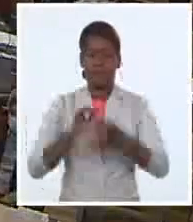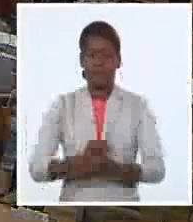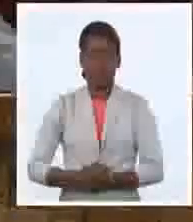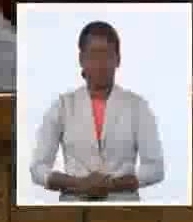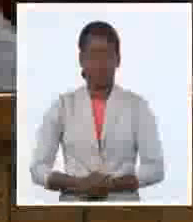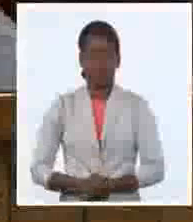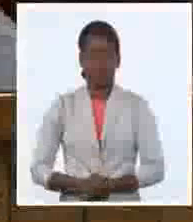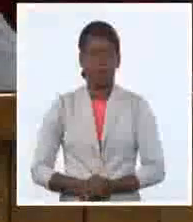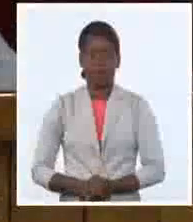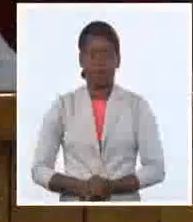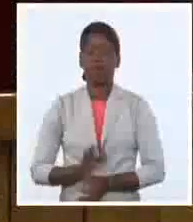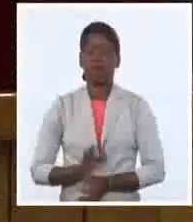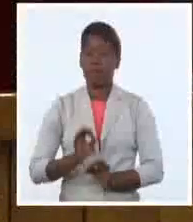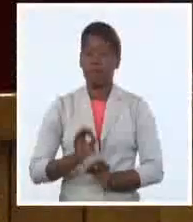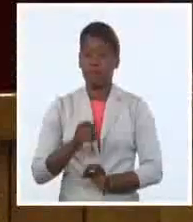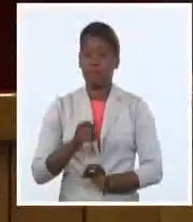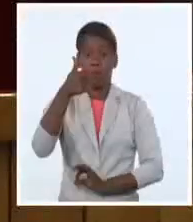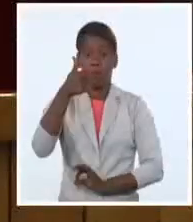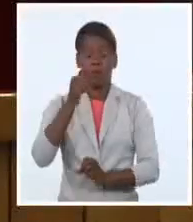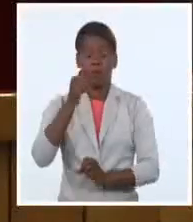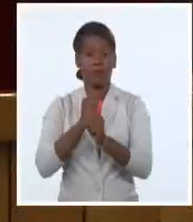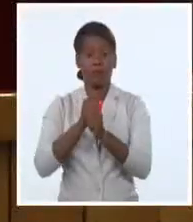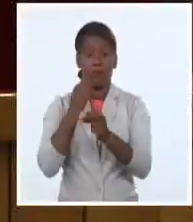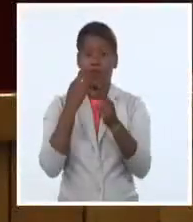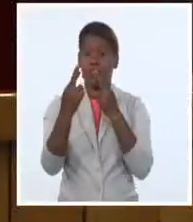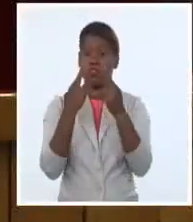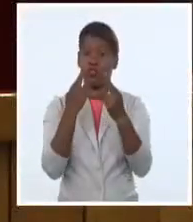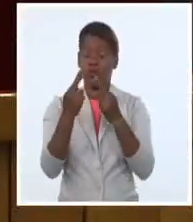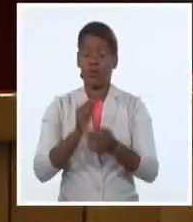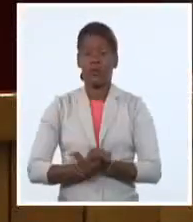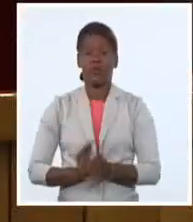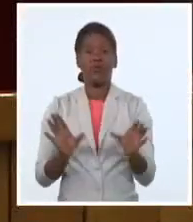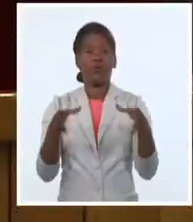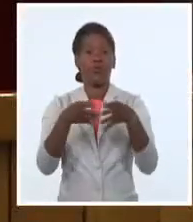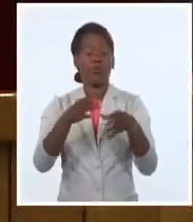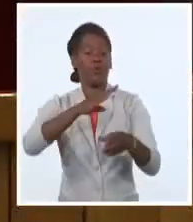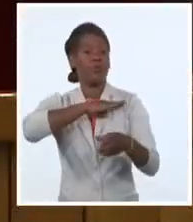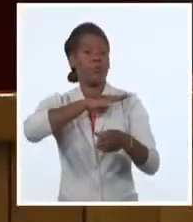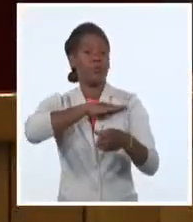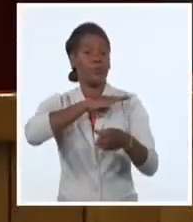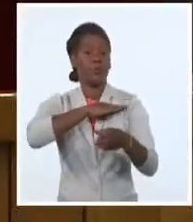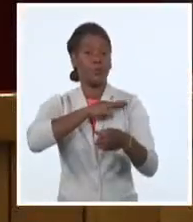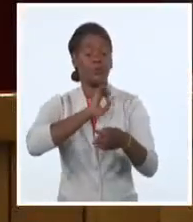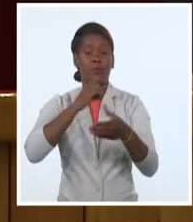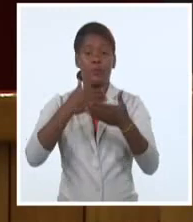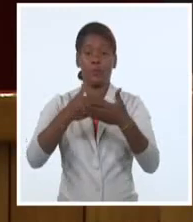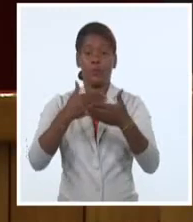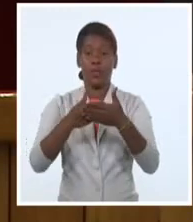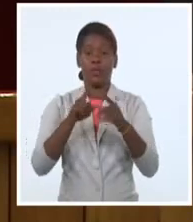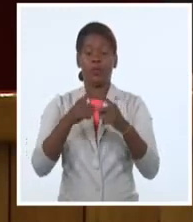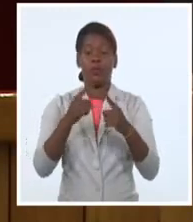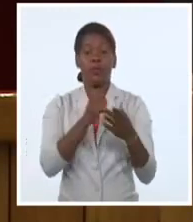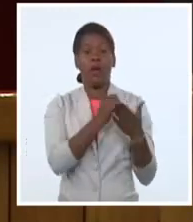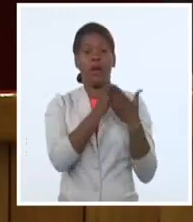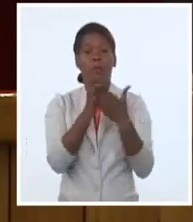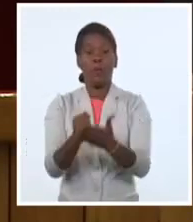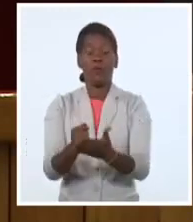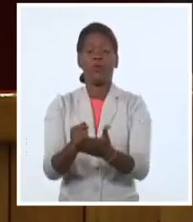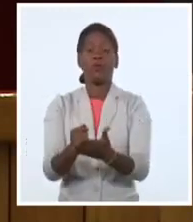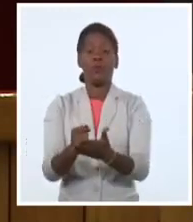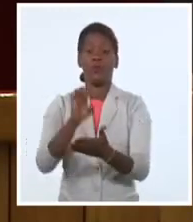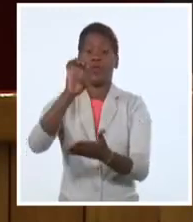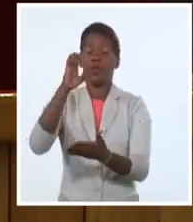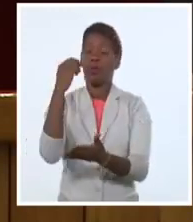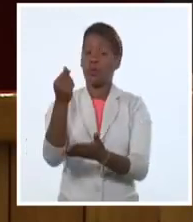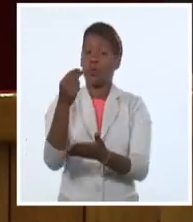Debo reconocer igualmente al sistema empresarial de las Fuerzas Armadas Revolucionarias por su indispensable aporte a la economía de la nación, que